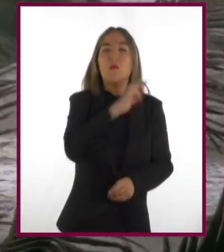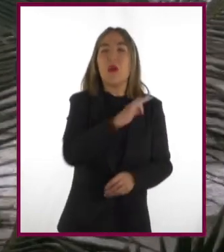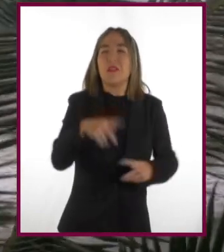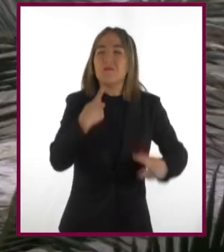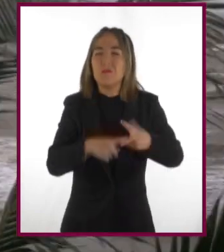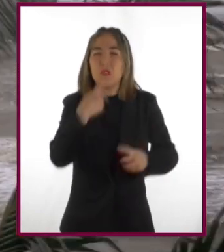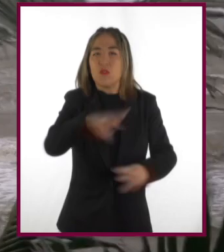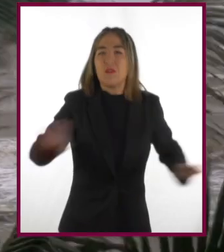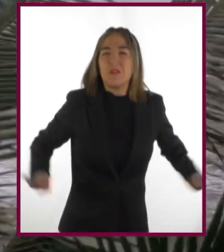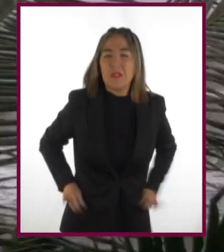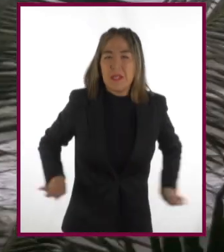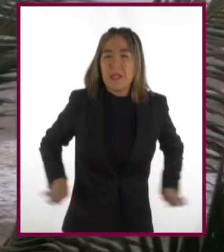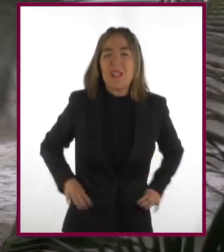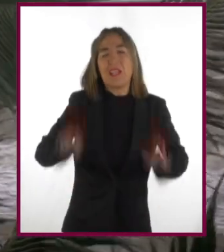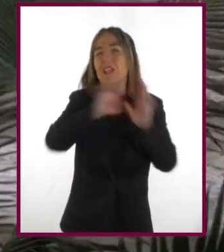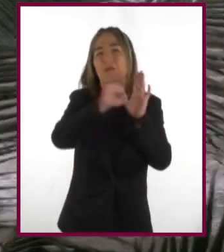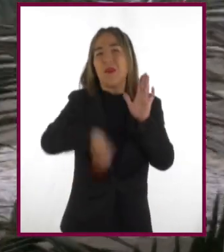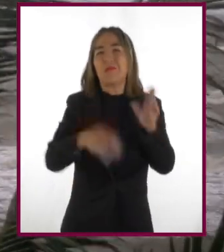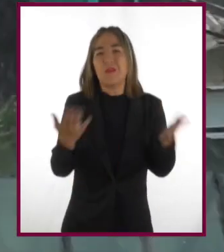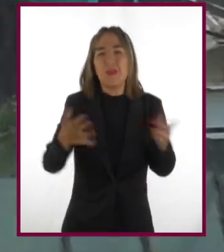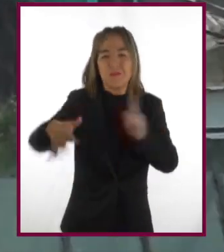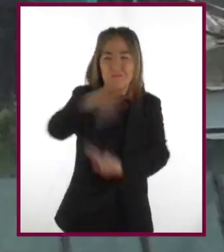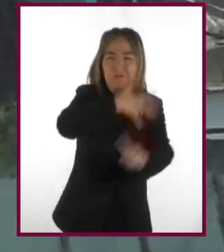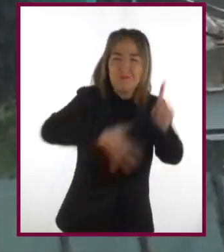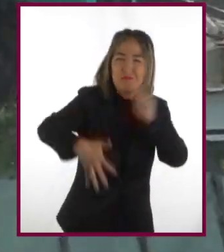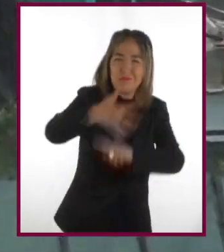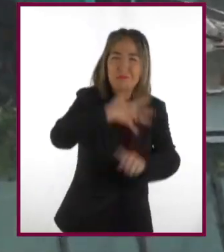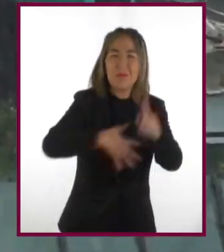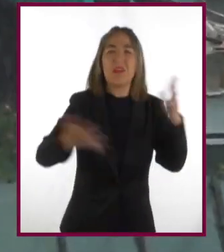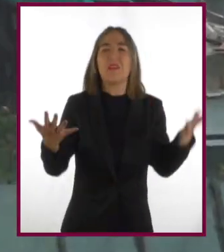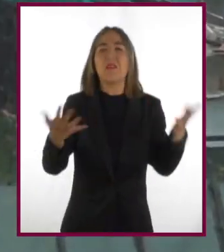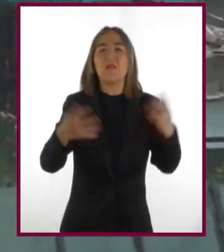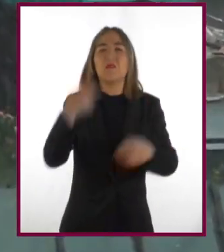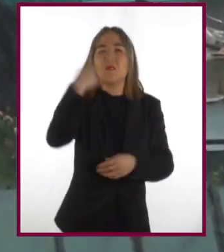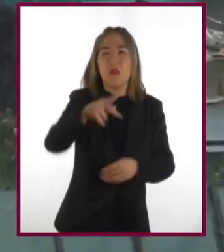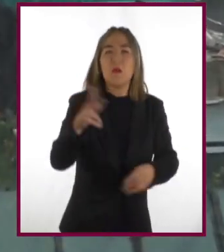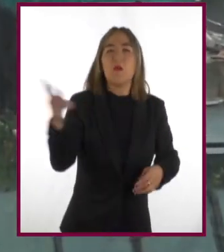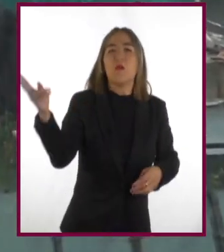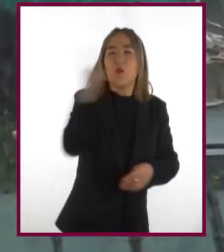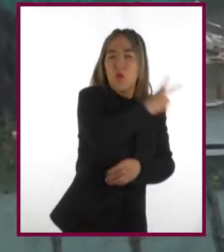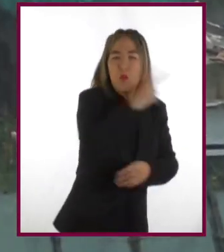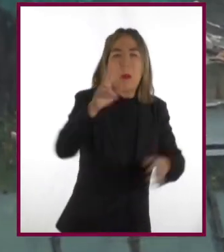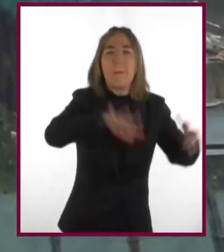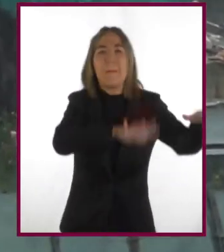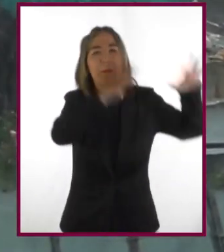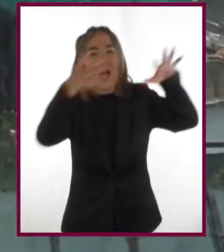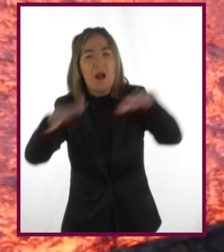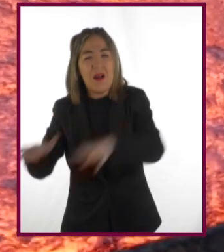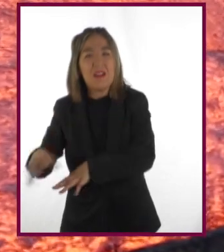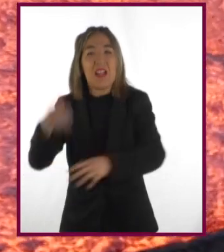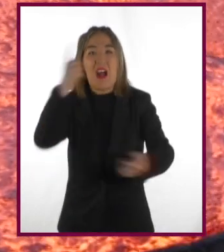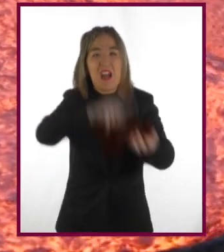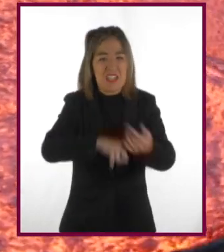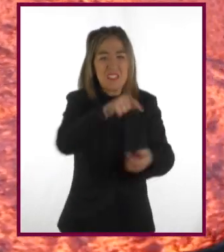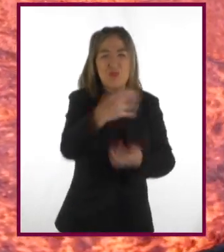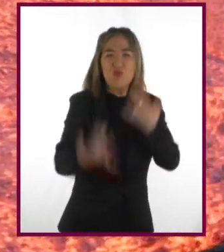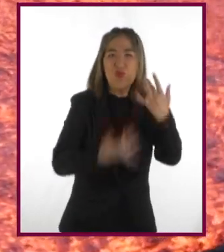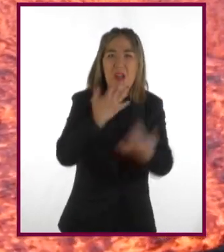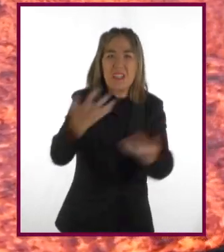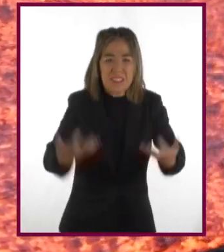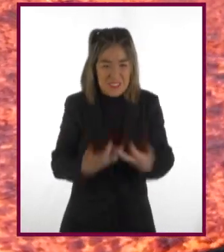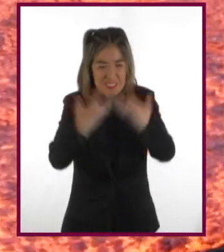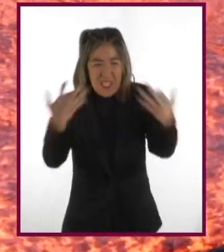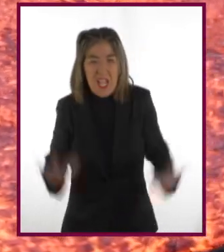permitiría predecir el comportamiento, por ejemplo, de la atmósfera, de las corrientes oceánicas, del magma